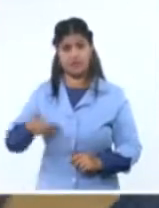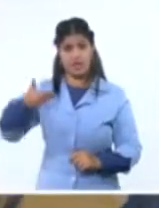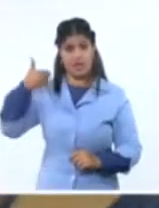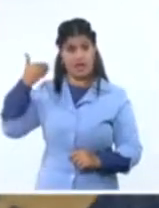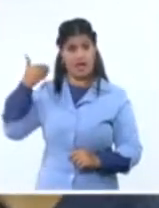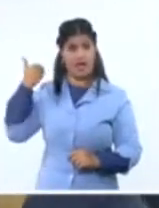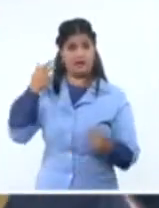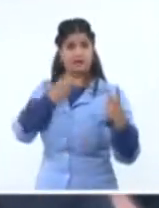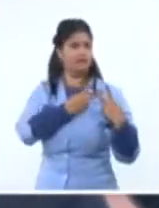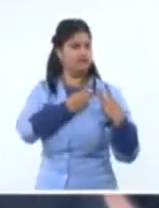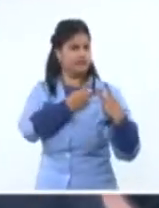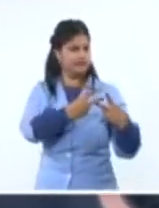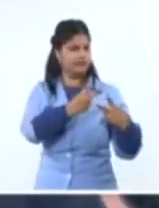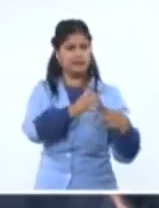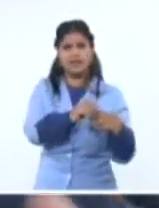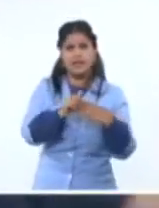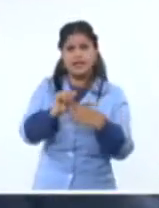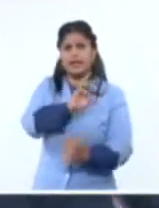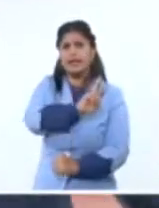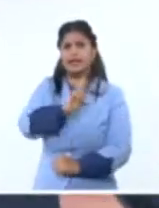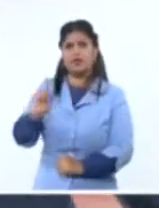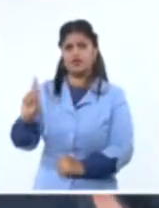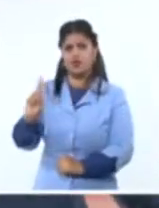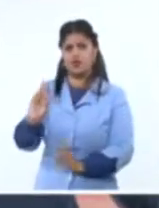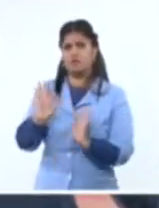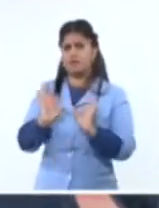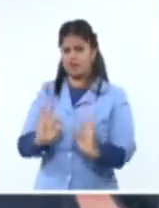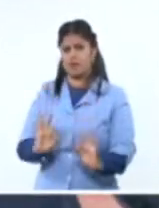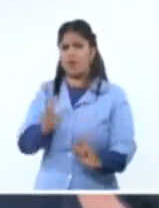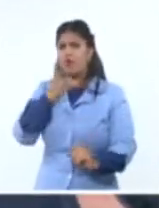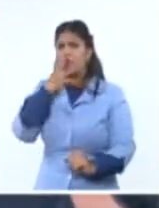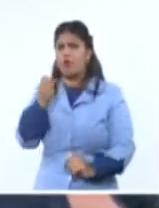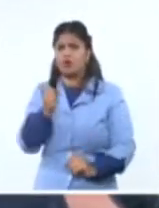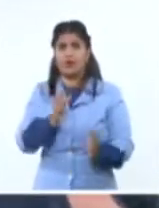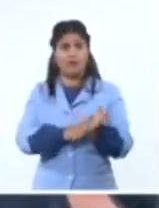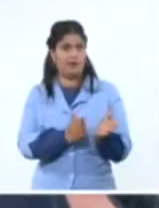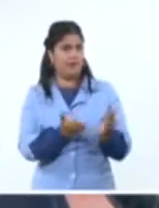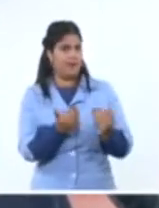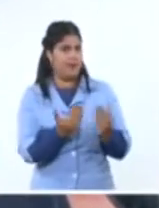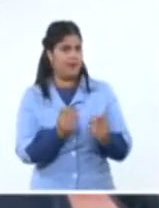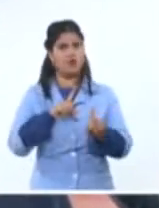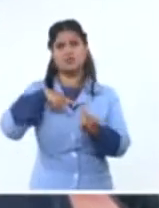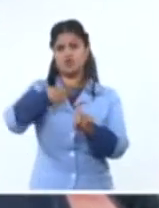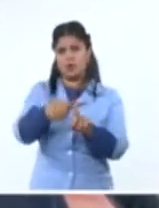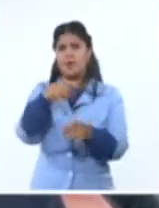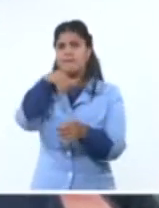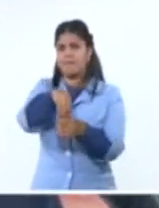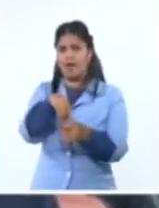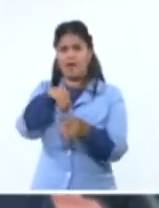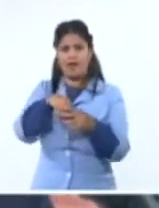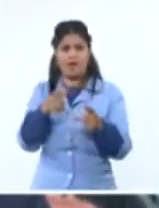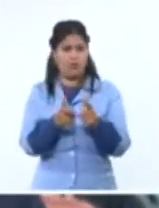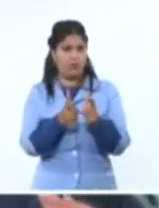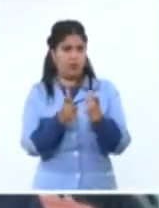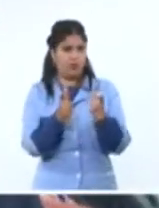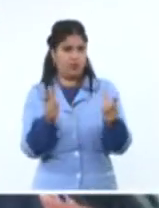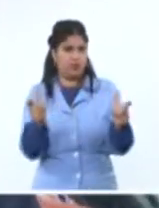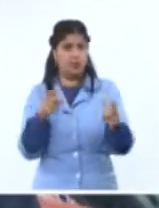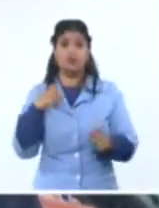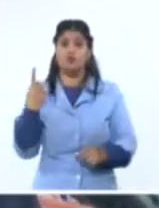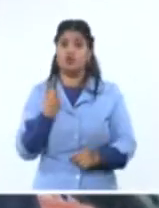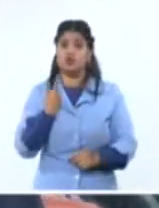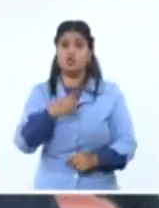sacros, irse a buscar el público. Y hoy hemos participado nosotros de momentos